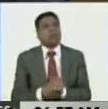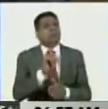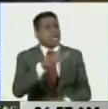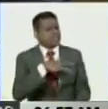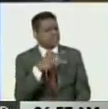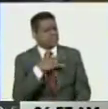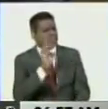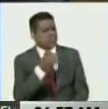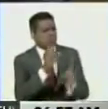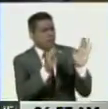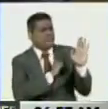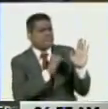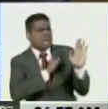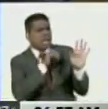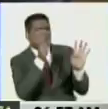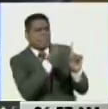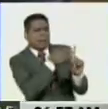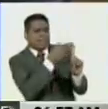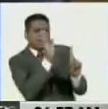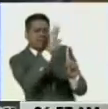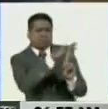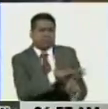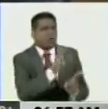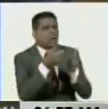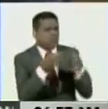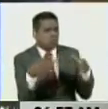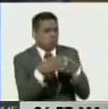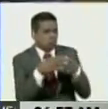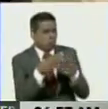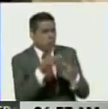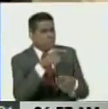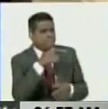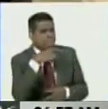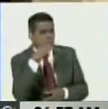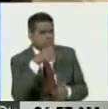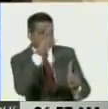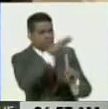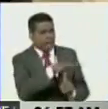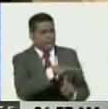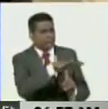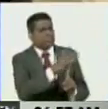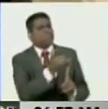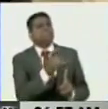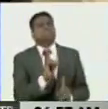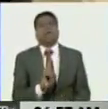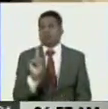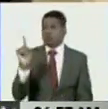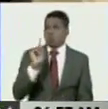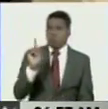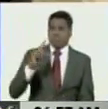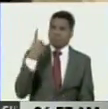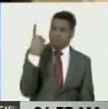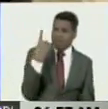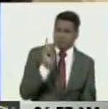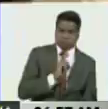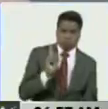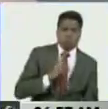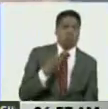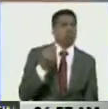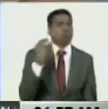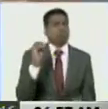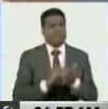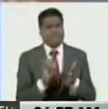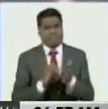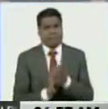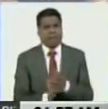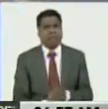agredidos algunos de los funcionarios del Consejo Nacional Electoral? Es que no ha sido la primera vez. De verdad, yo estoy hablando de un